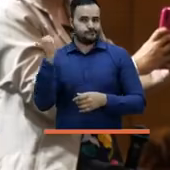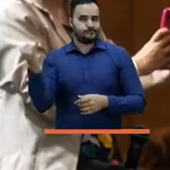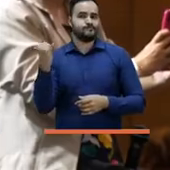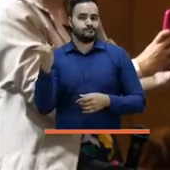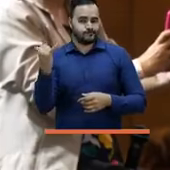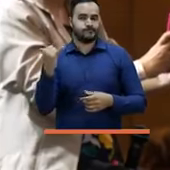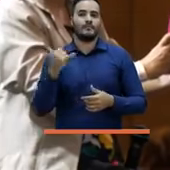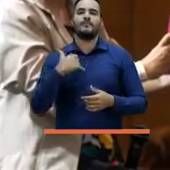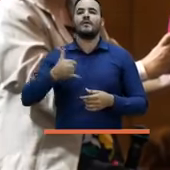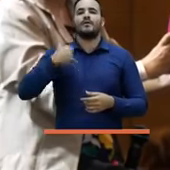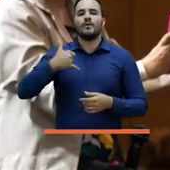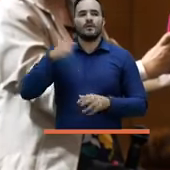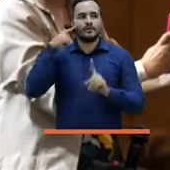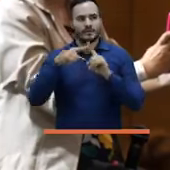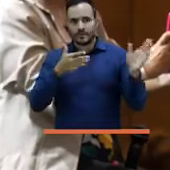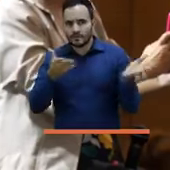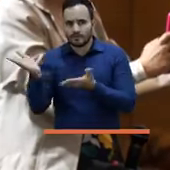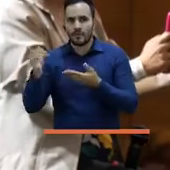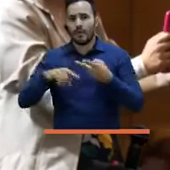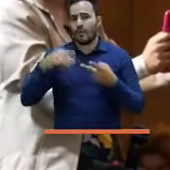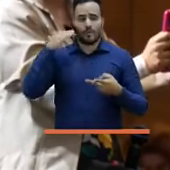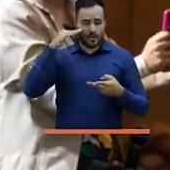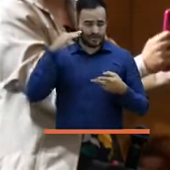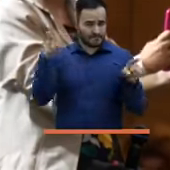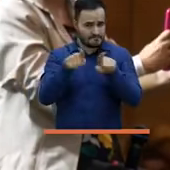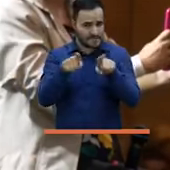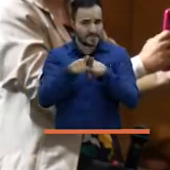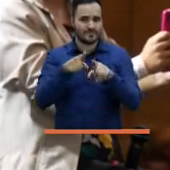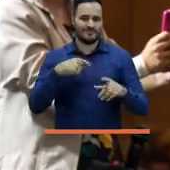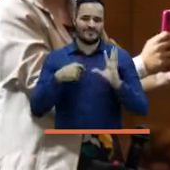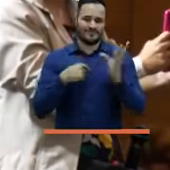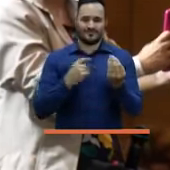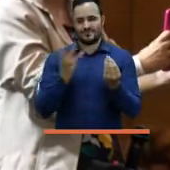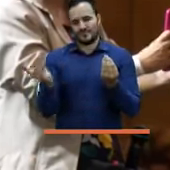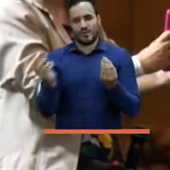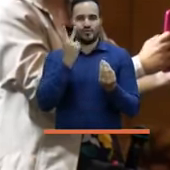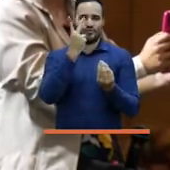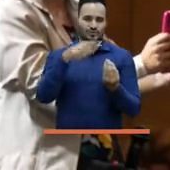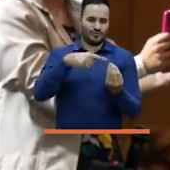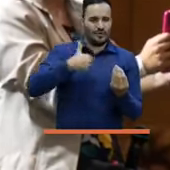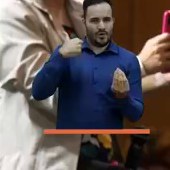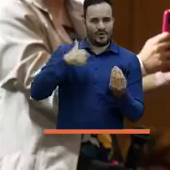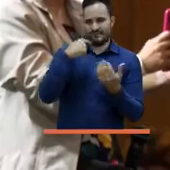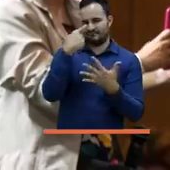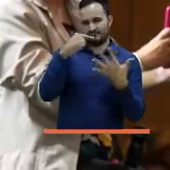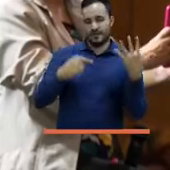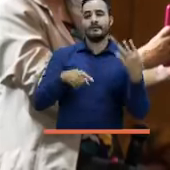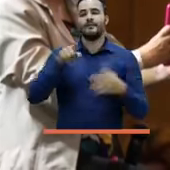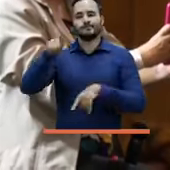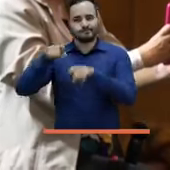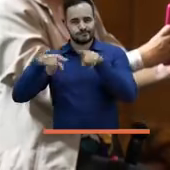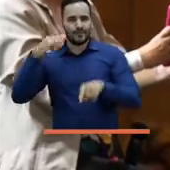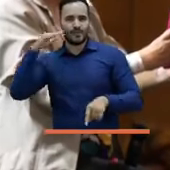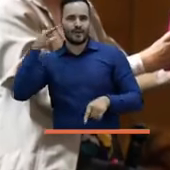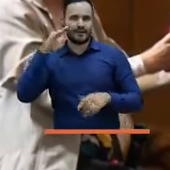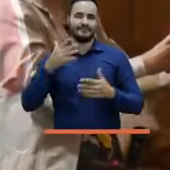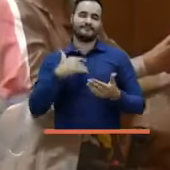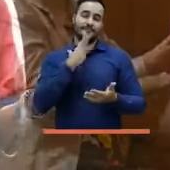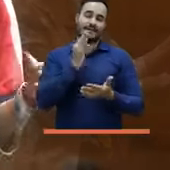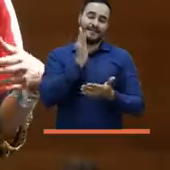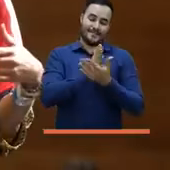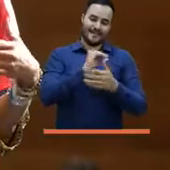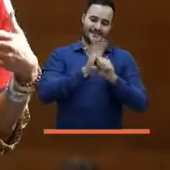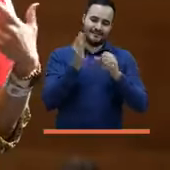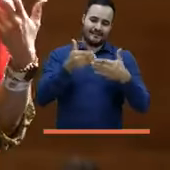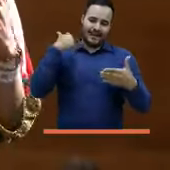tanto para jóvenes como para mujeres ahí estamos incluyendo las dos poblaciones que más afectadas han estado durante ver después de